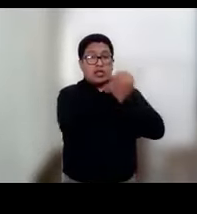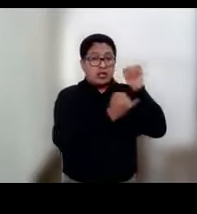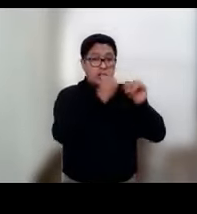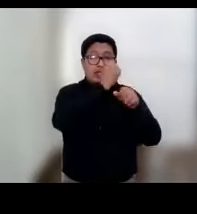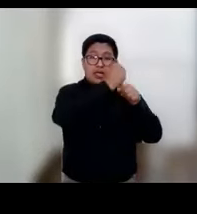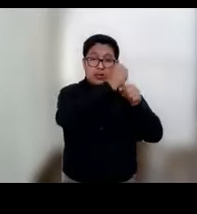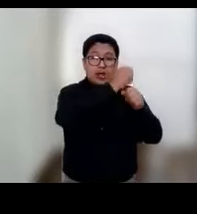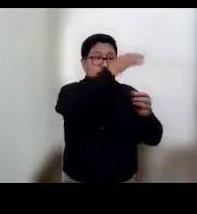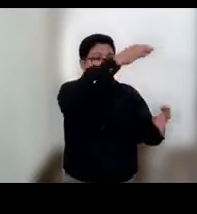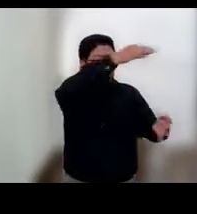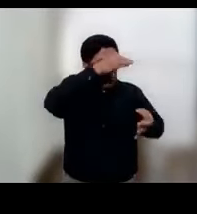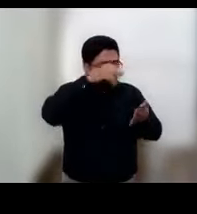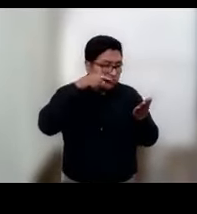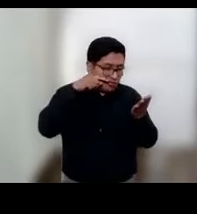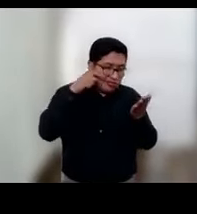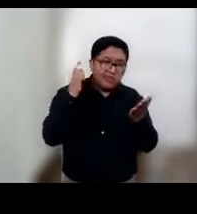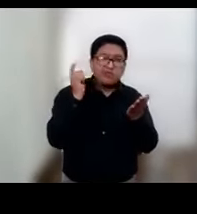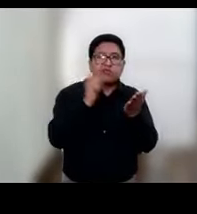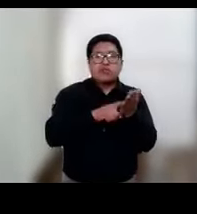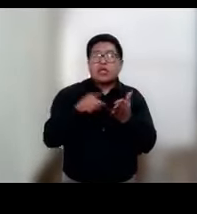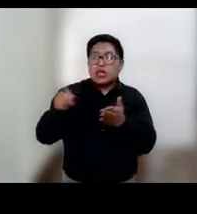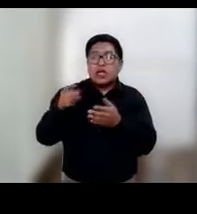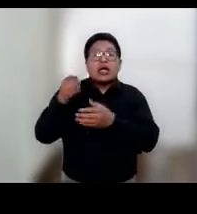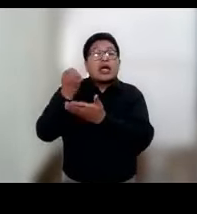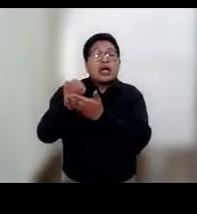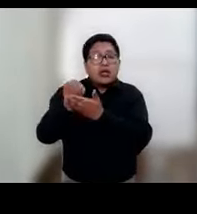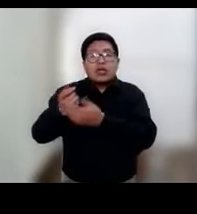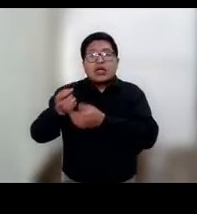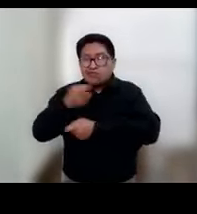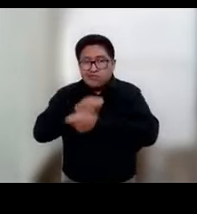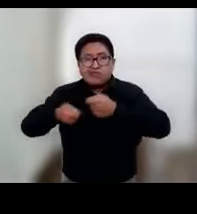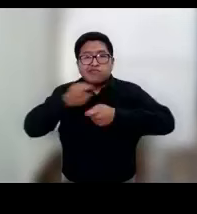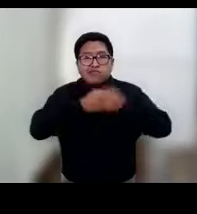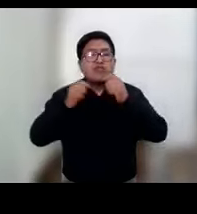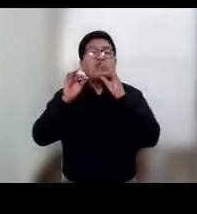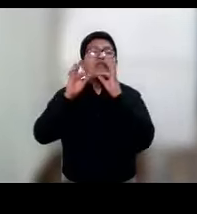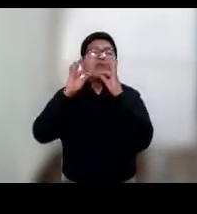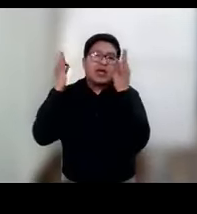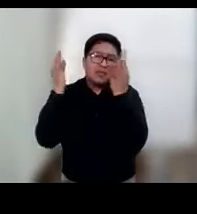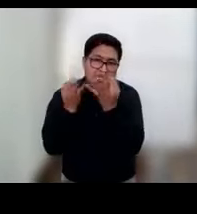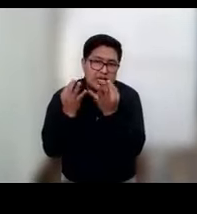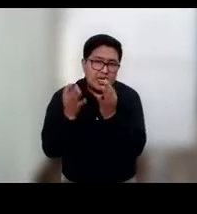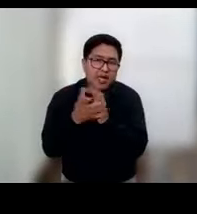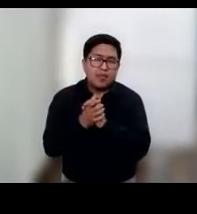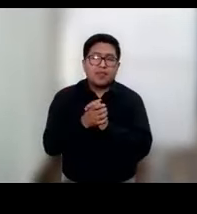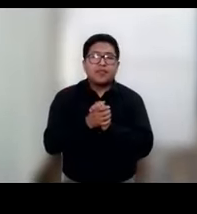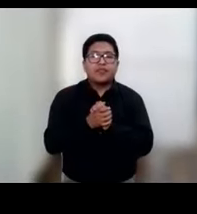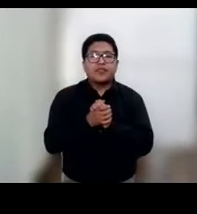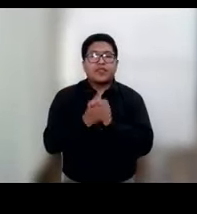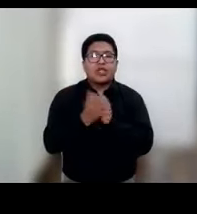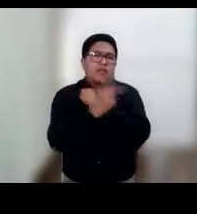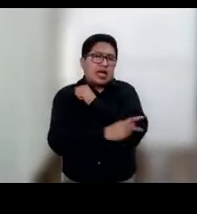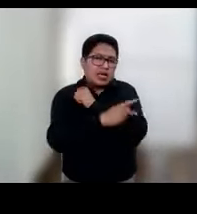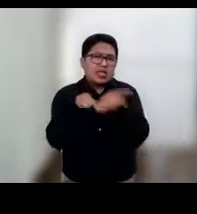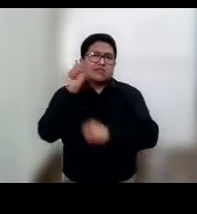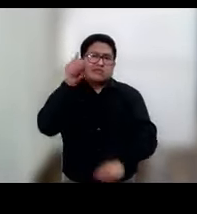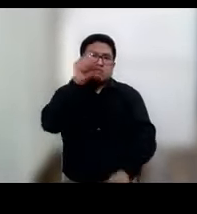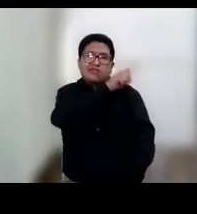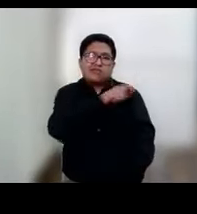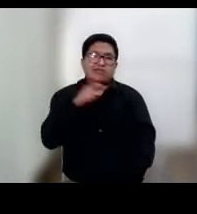demás reconoce también que estas actividades económicas y trabajo familiar como le llamamos en algunos países en forma parte de los